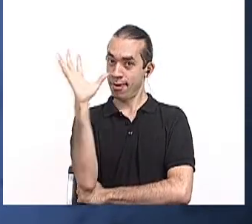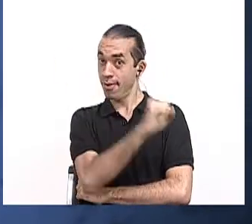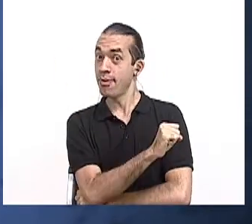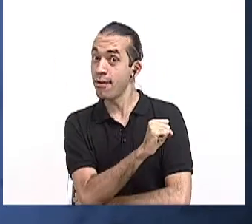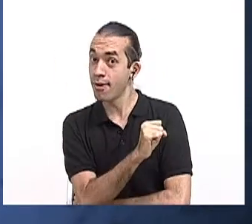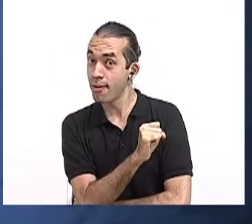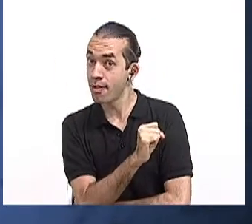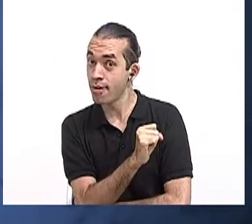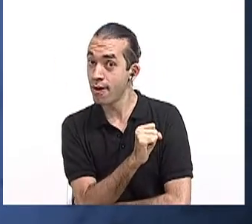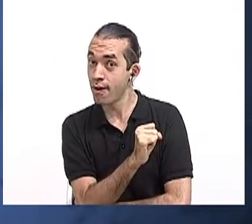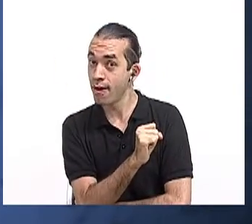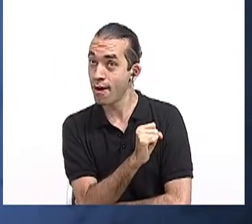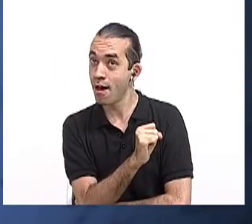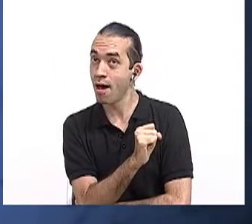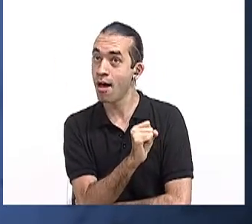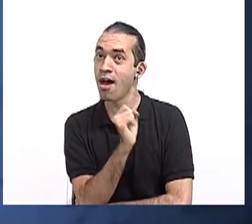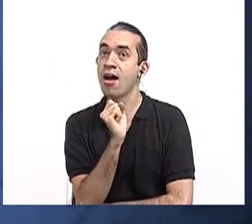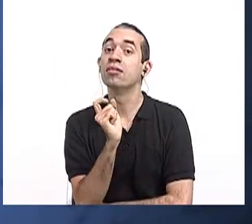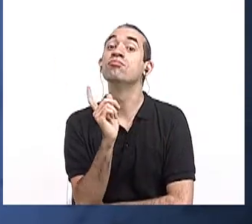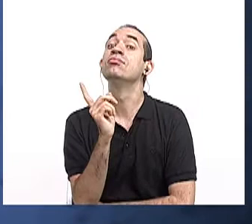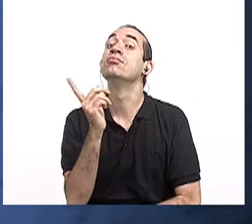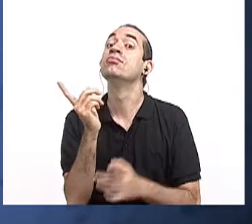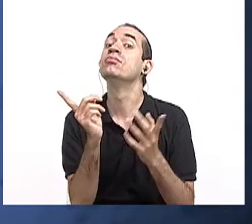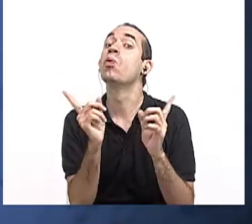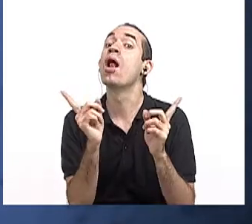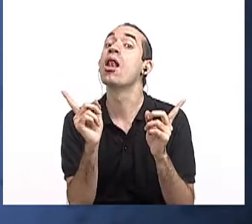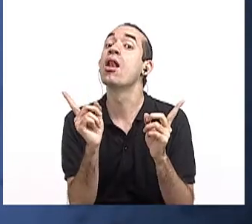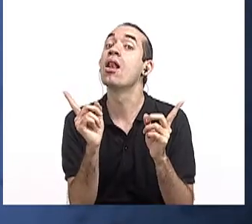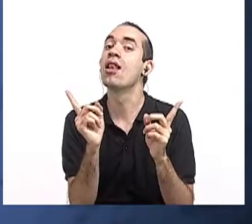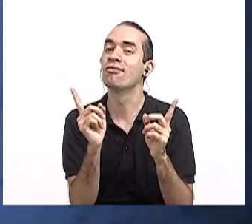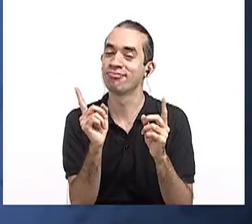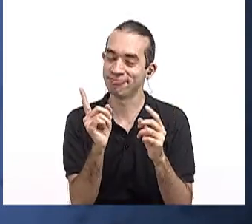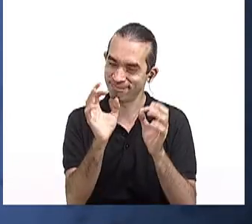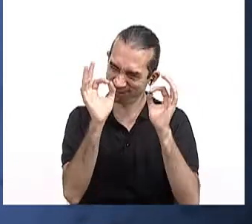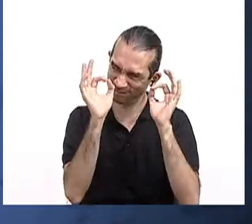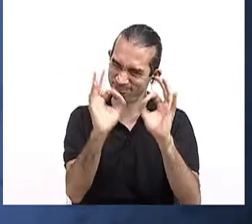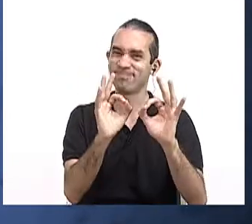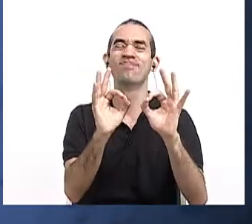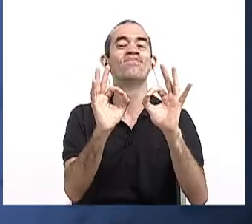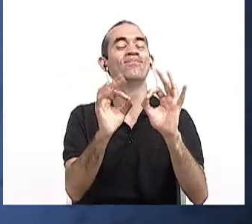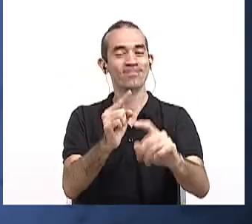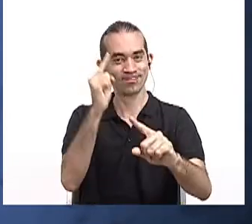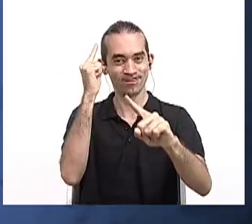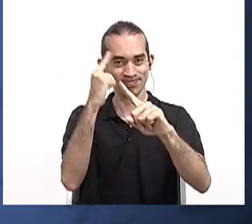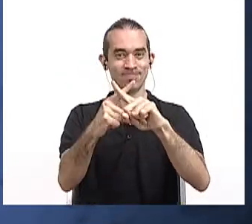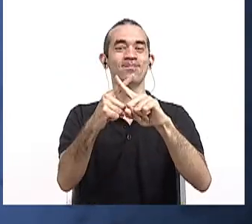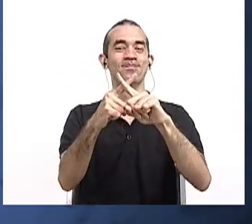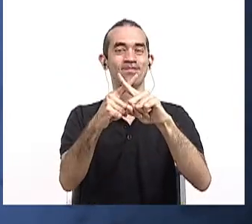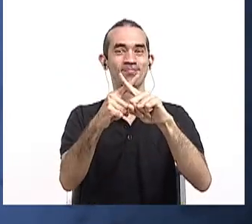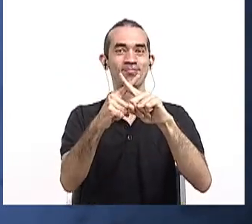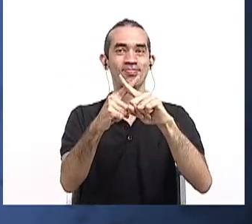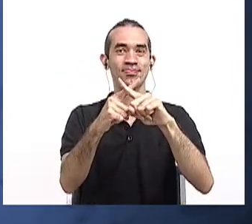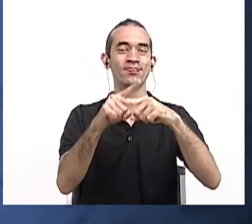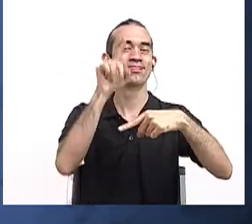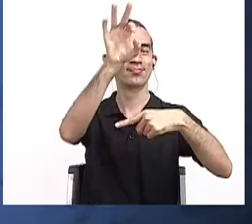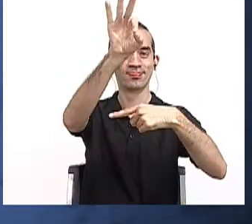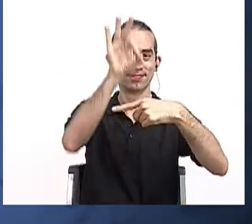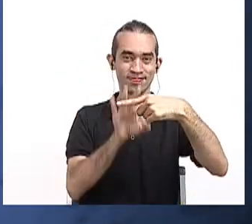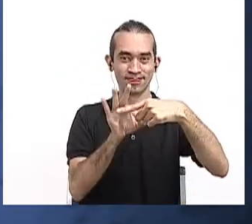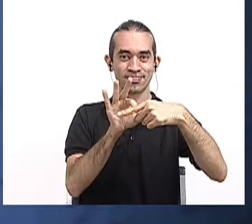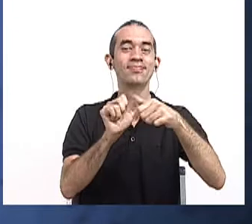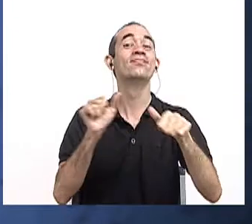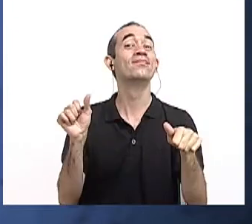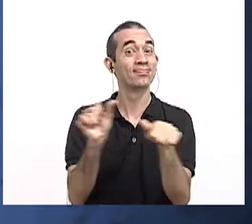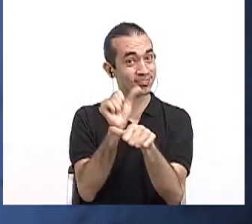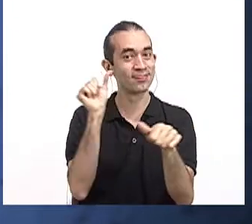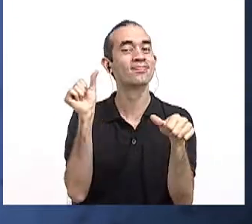distinguir? Es muy bien, una multiplicación de